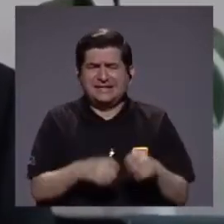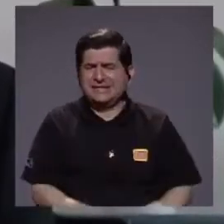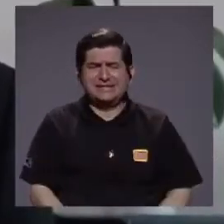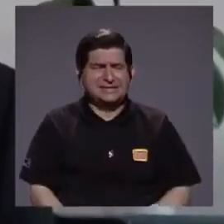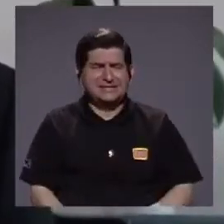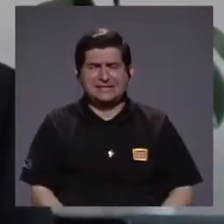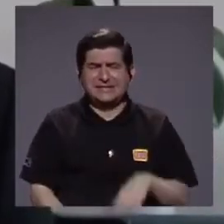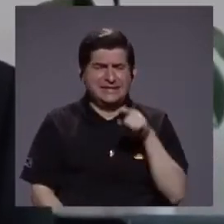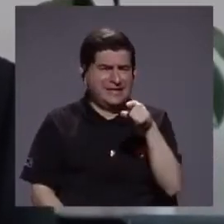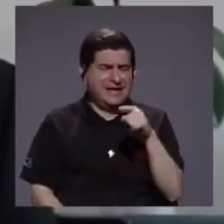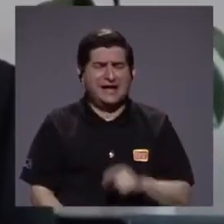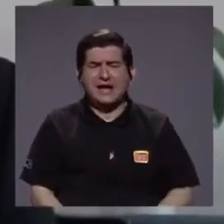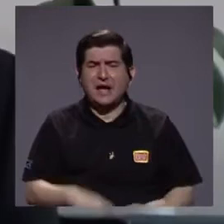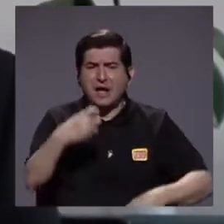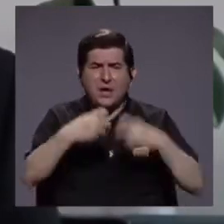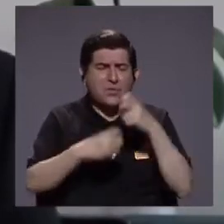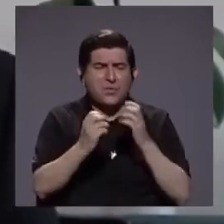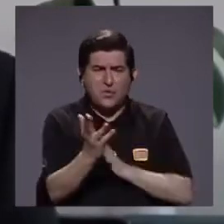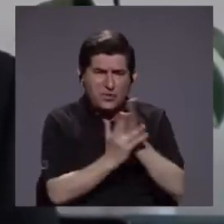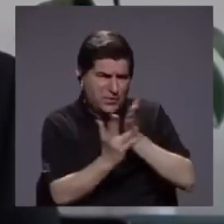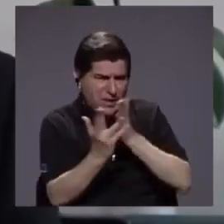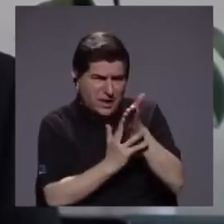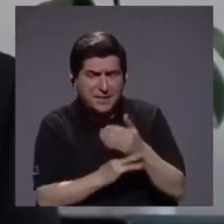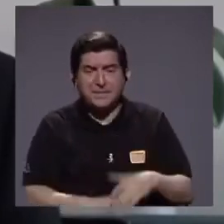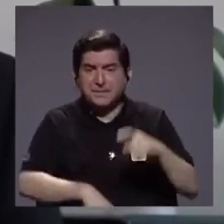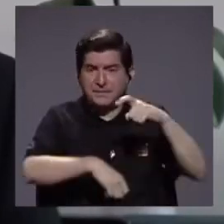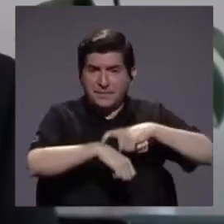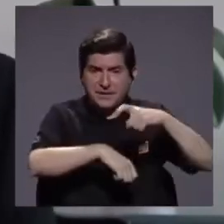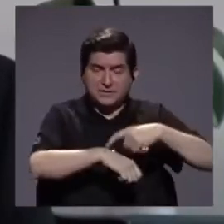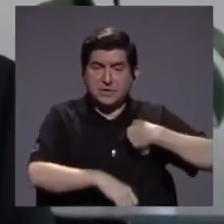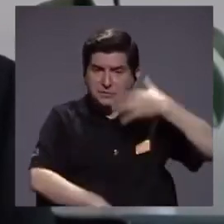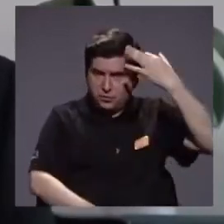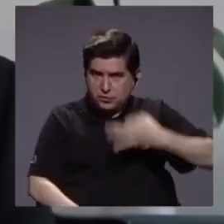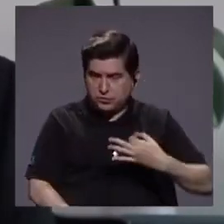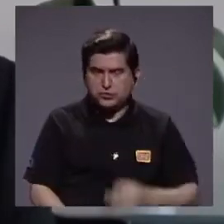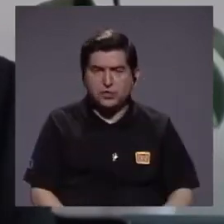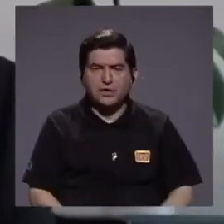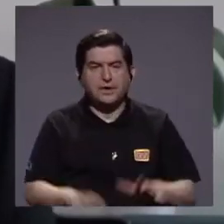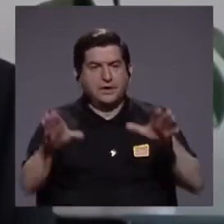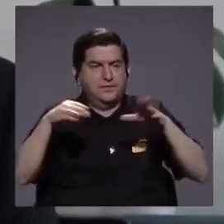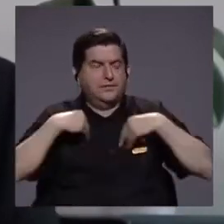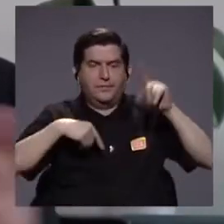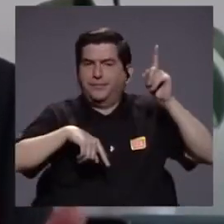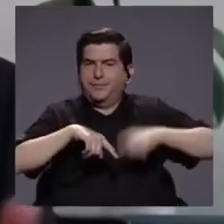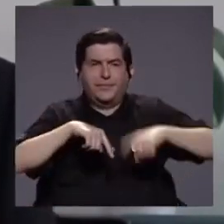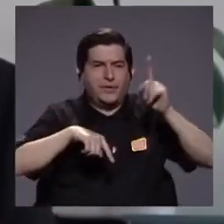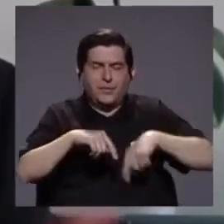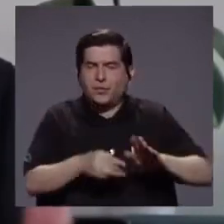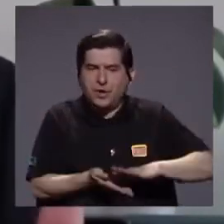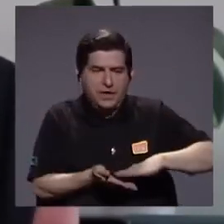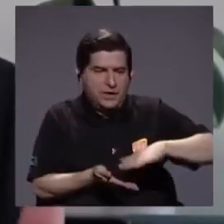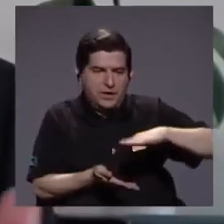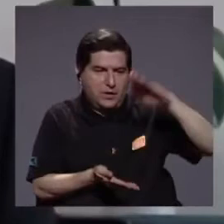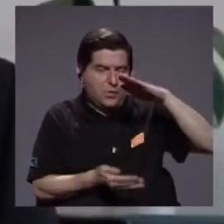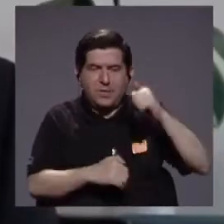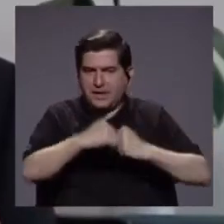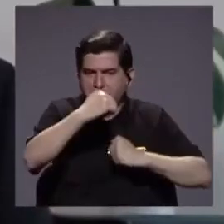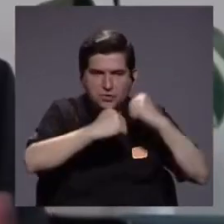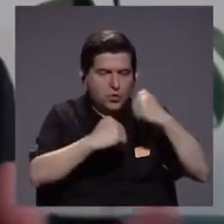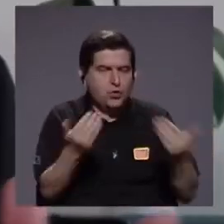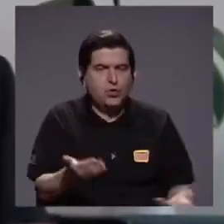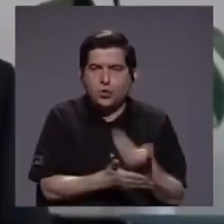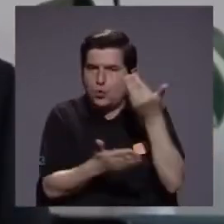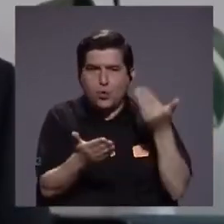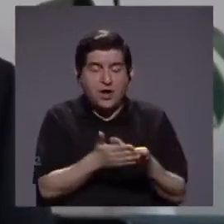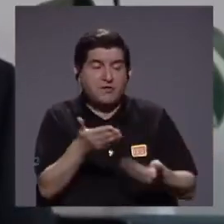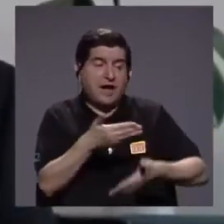de accesibilidad que en tiempos en donde además yo creo que tenemos que reconocer que no puede haber un crecimiento en infraestructura nueva